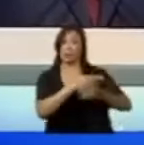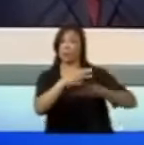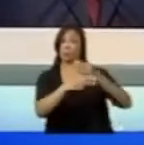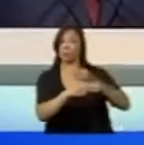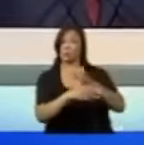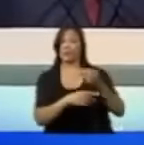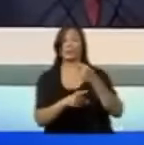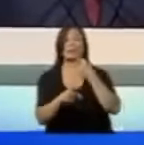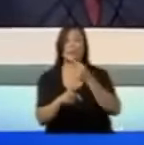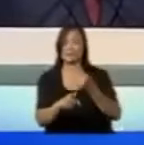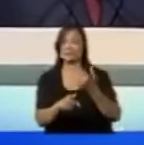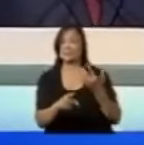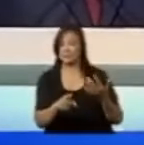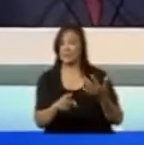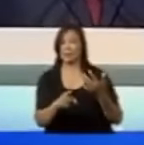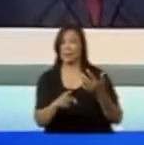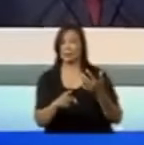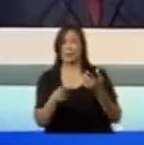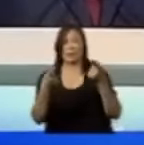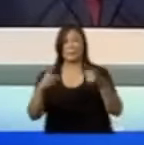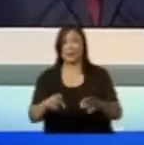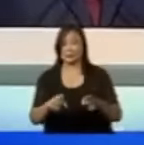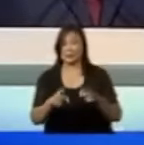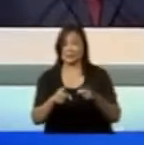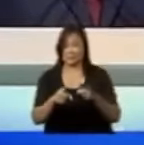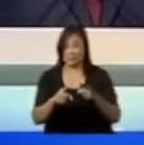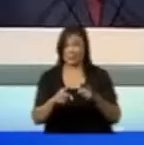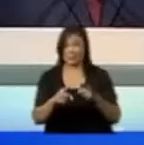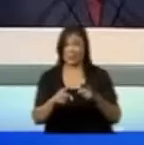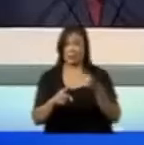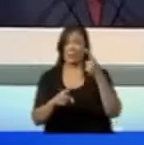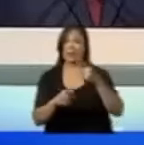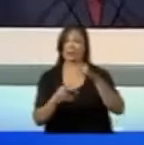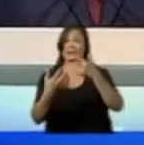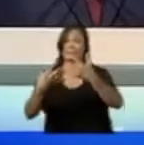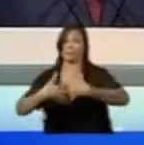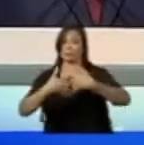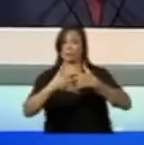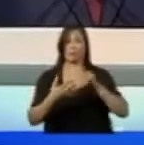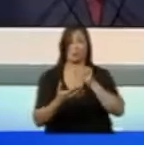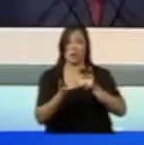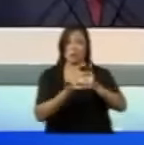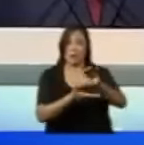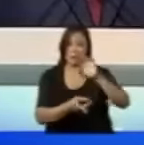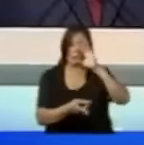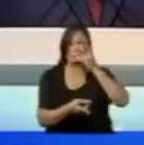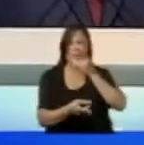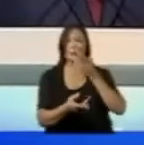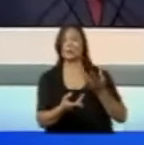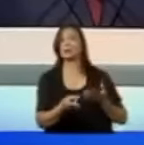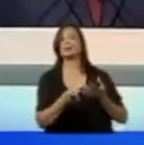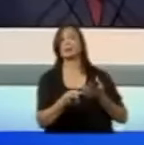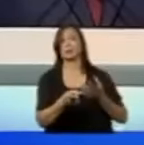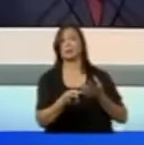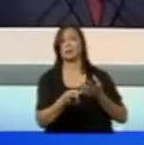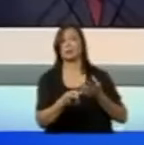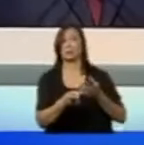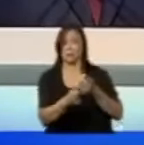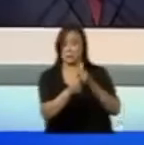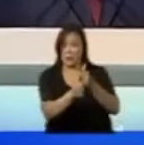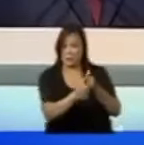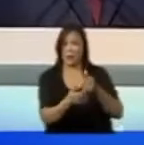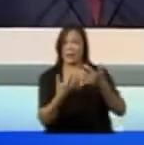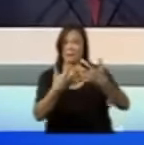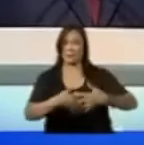Mundial señala que una de las causas principales para que las empresas no inviertan en República Dominicana y que las